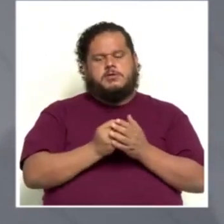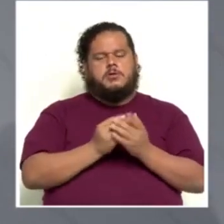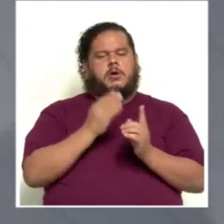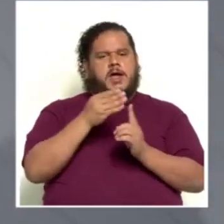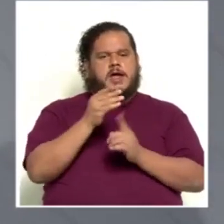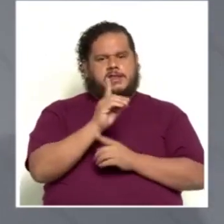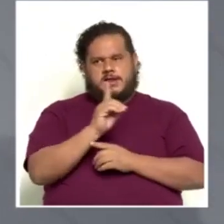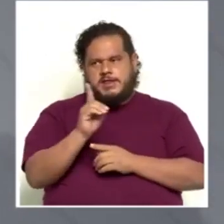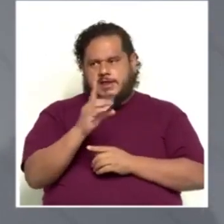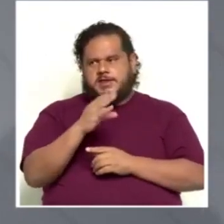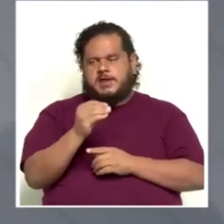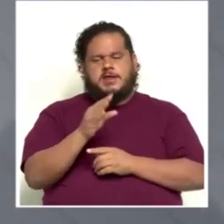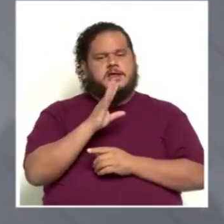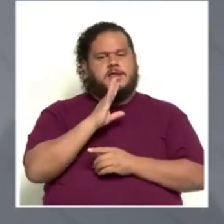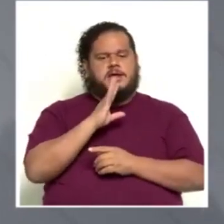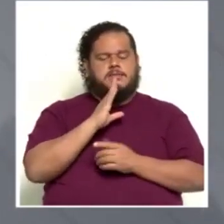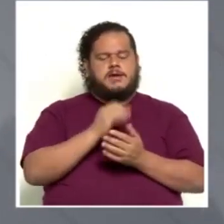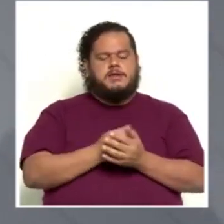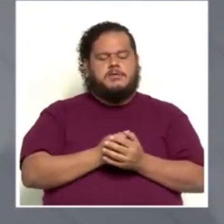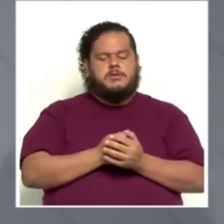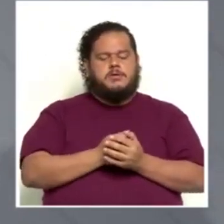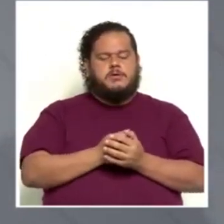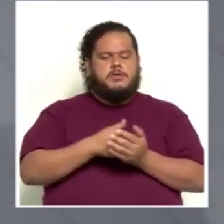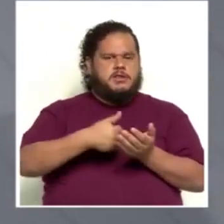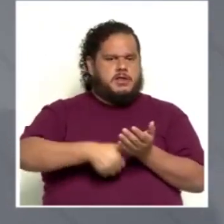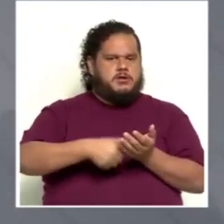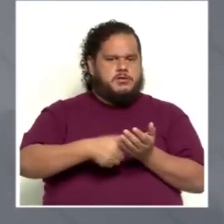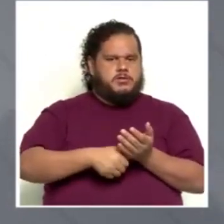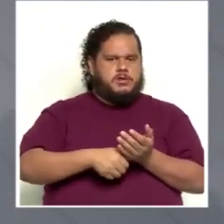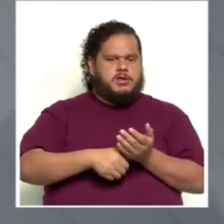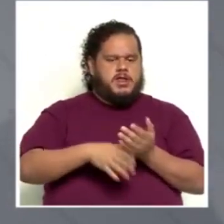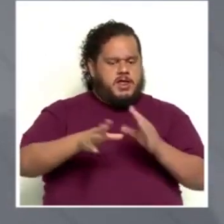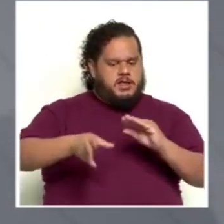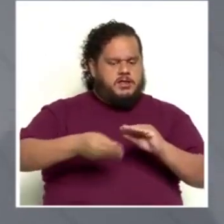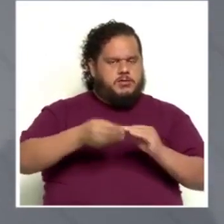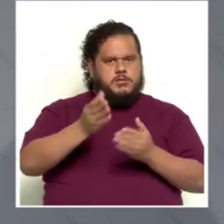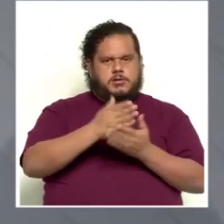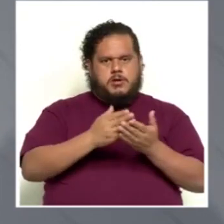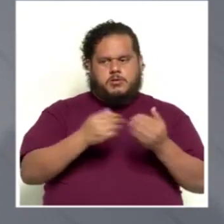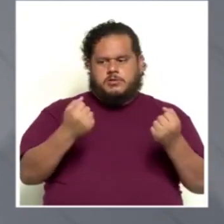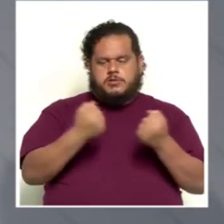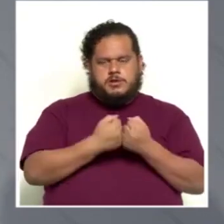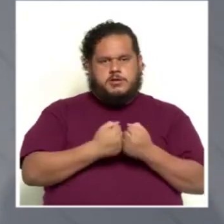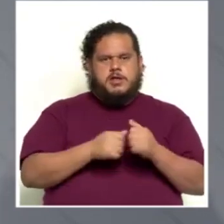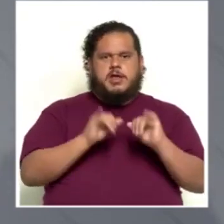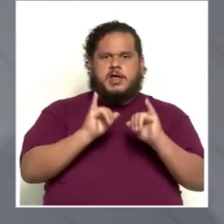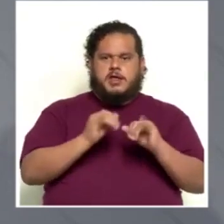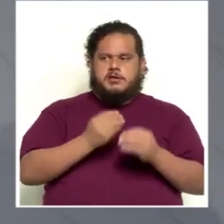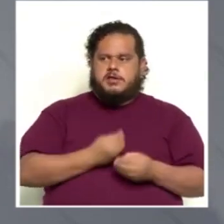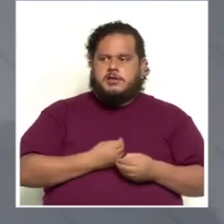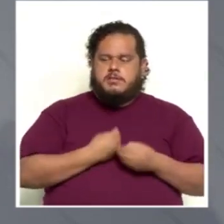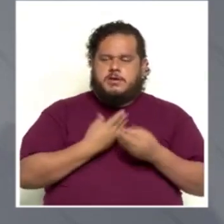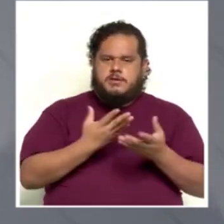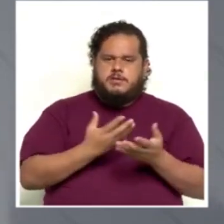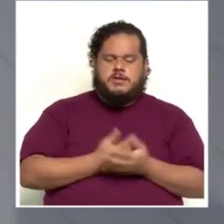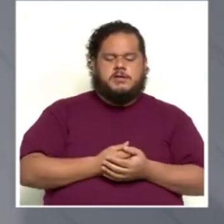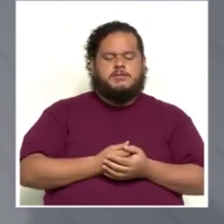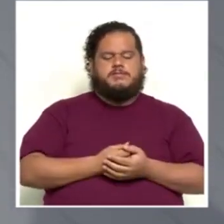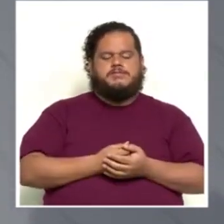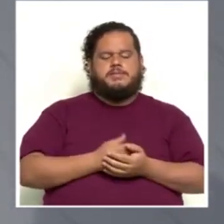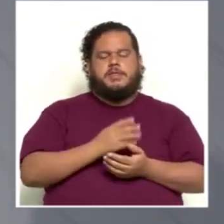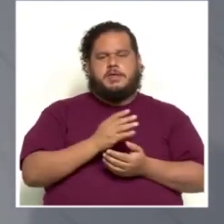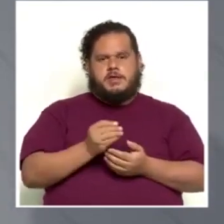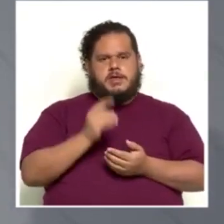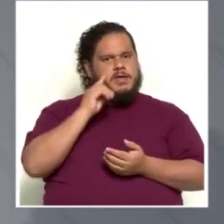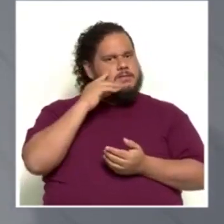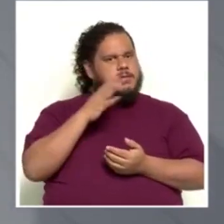derecha y también en términos de los votos que sumaron algunos partidos, eso se manifiesta. Y